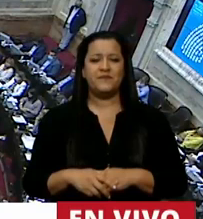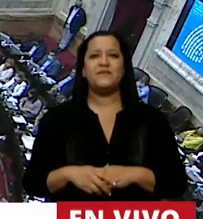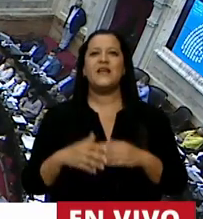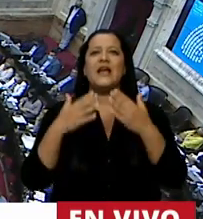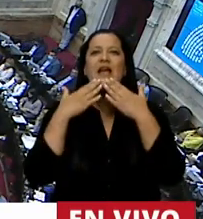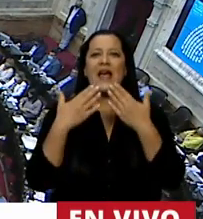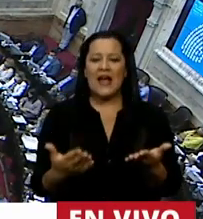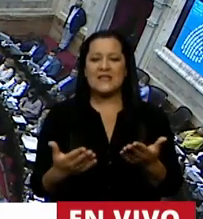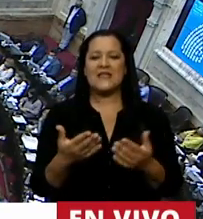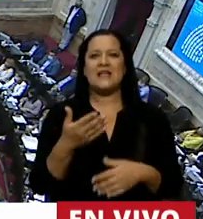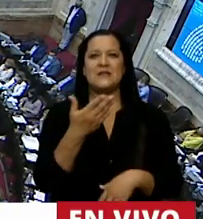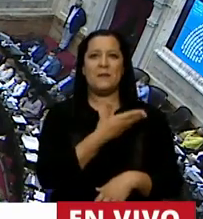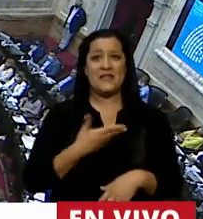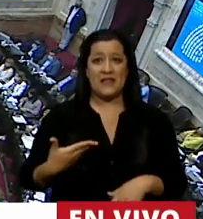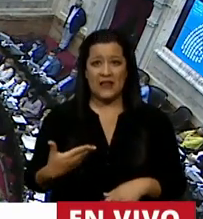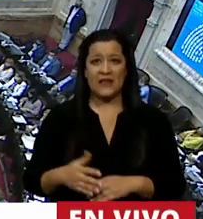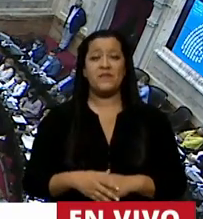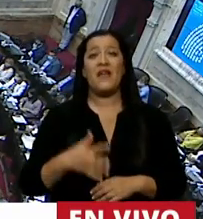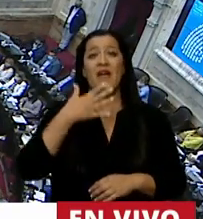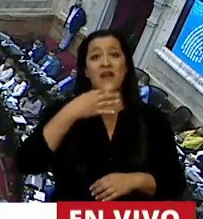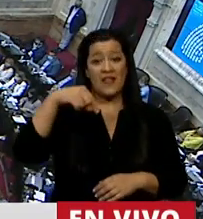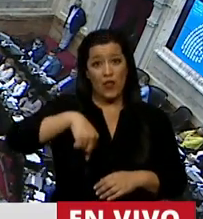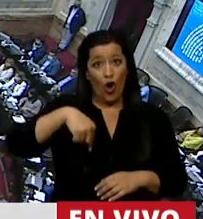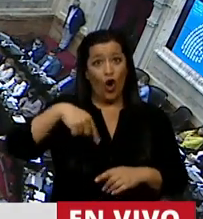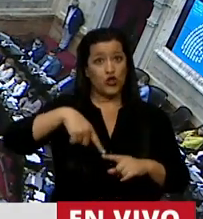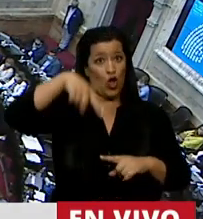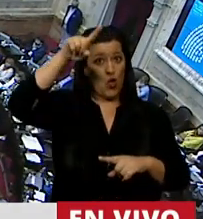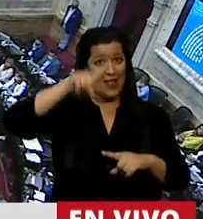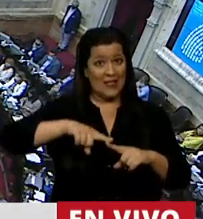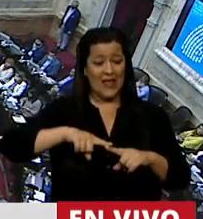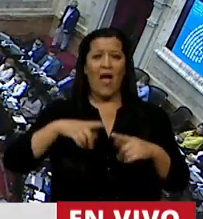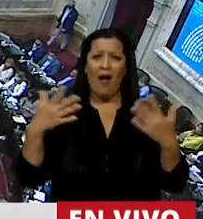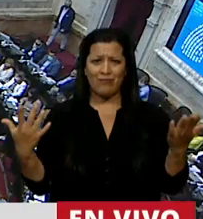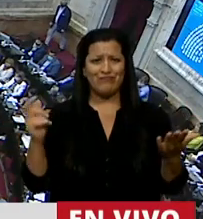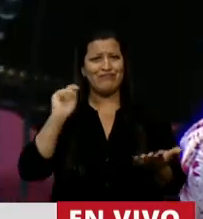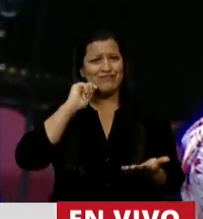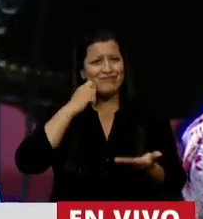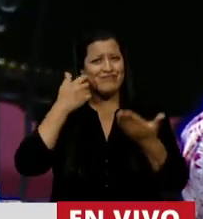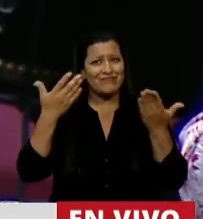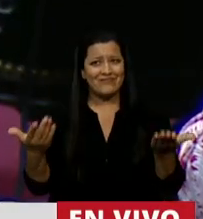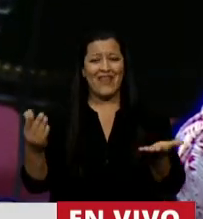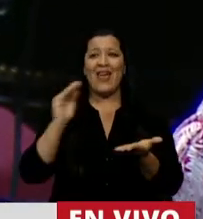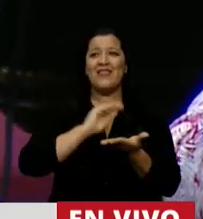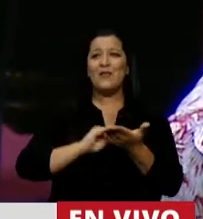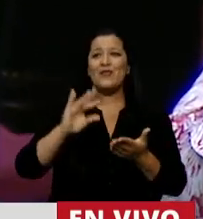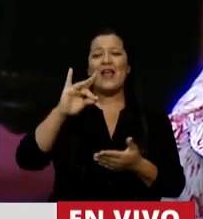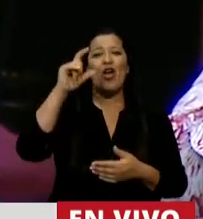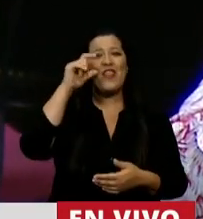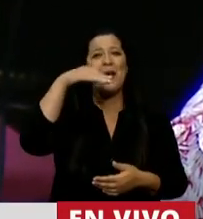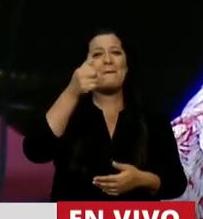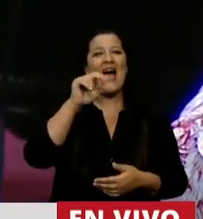Gracias, presidente. La verdad que esta jornada, qué gusto que esté diputado en marcha, y